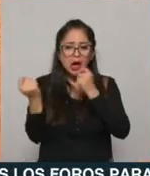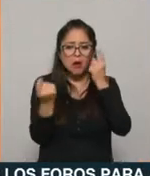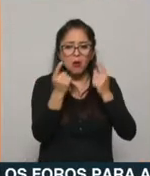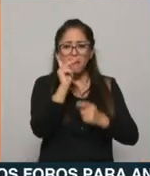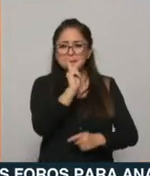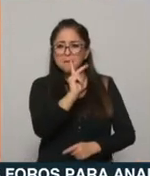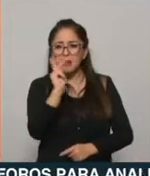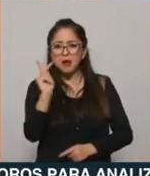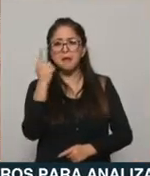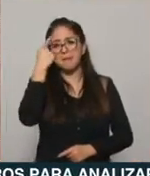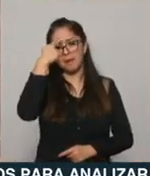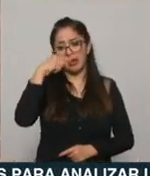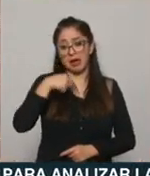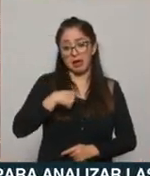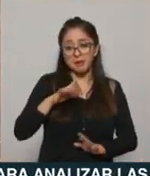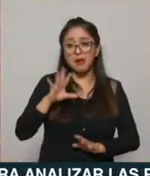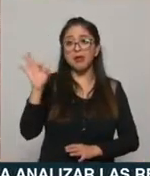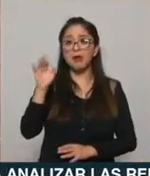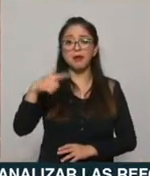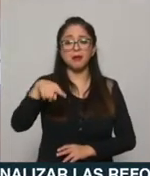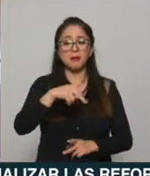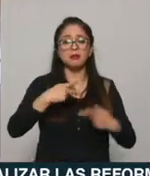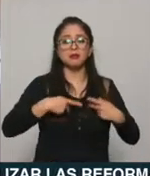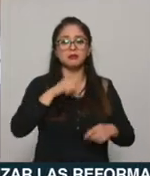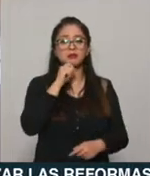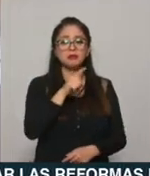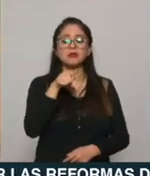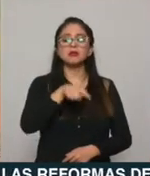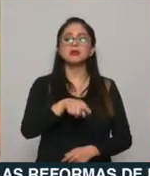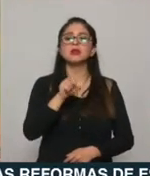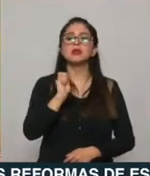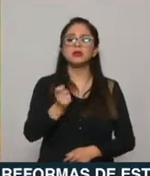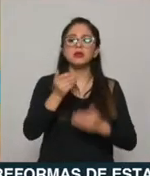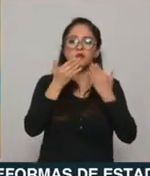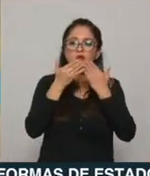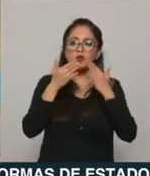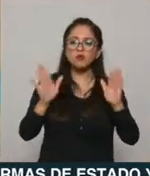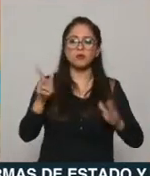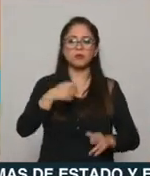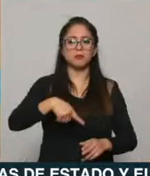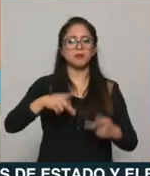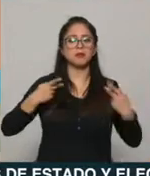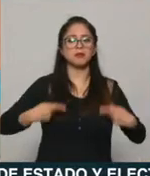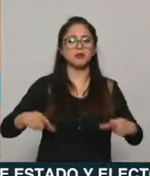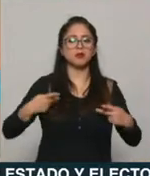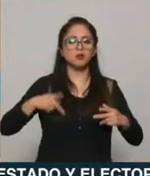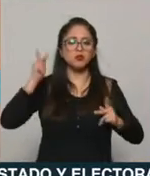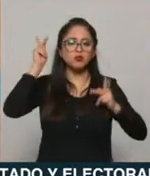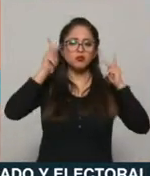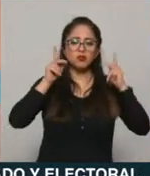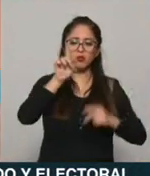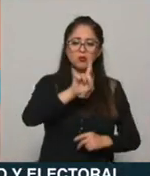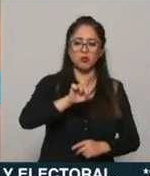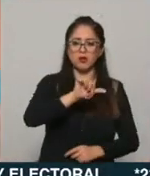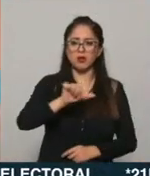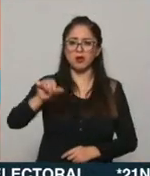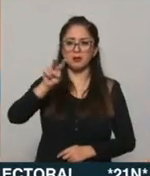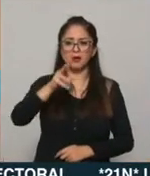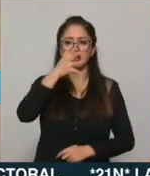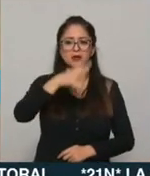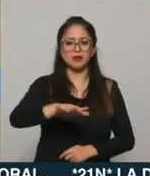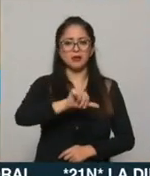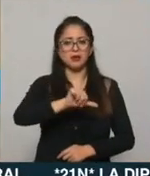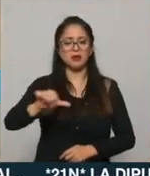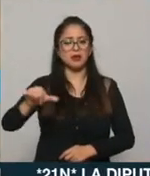también. La sinagoga histórica abre sus puertas a todos los visitantes de domingo a viernes, de 10 a 17